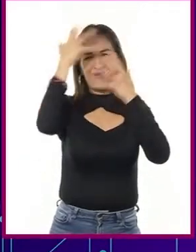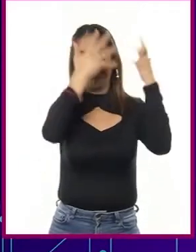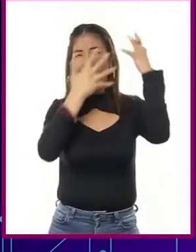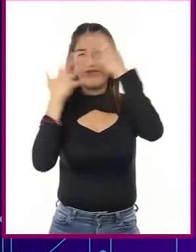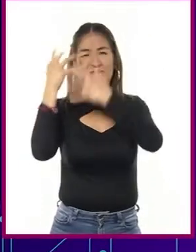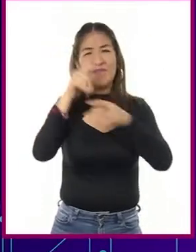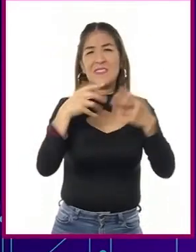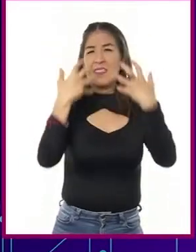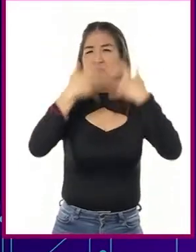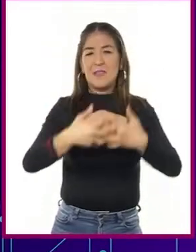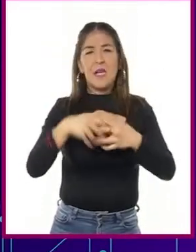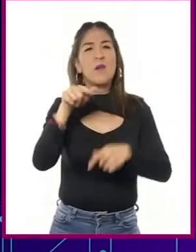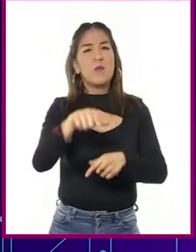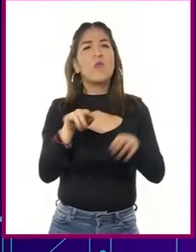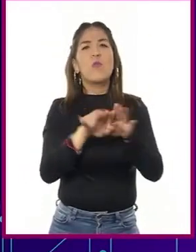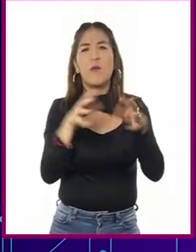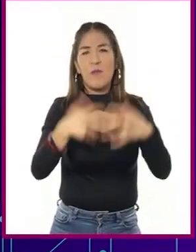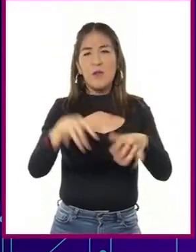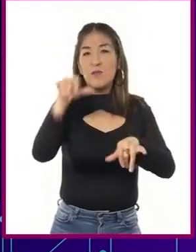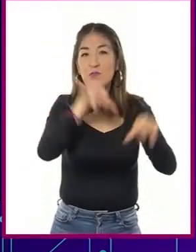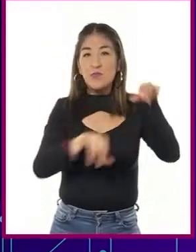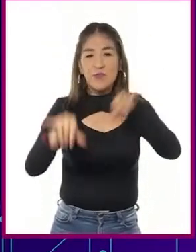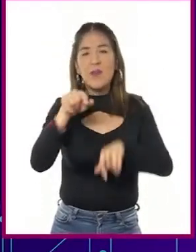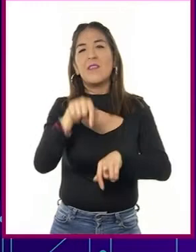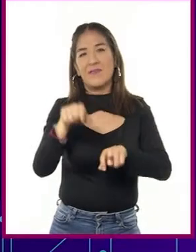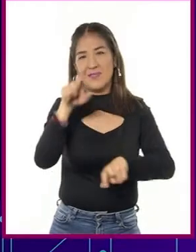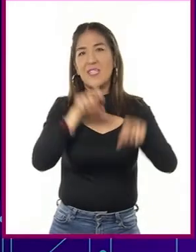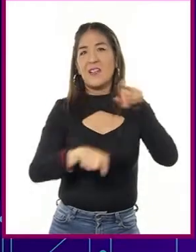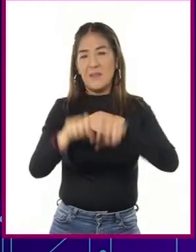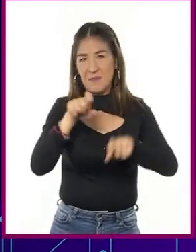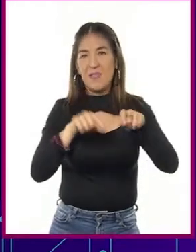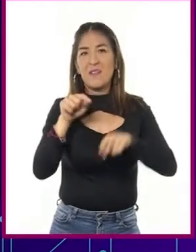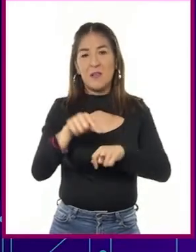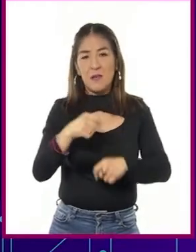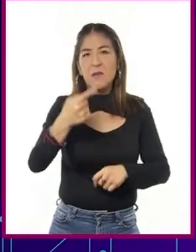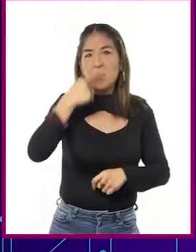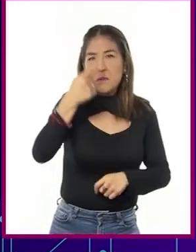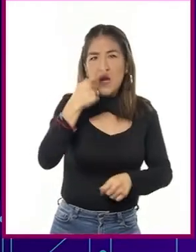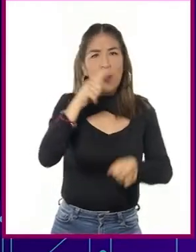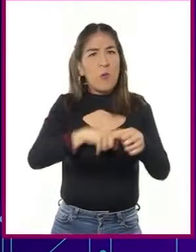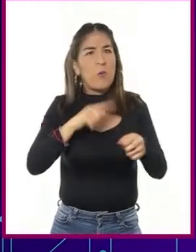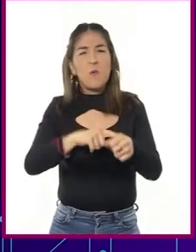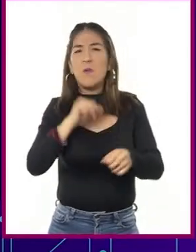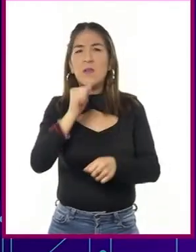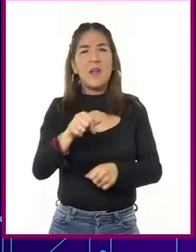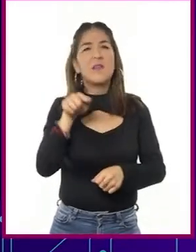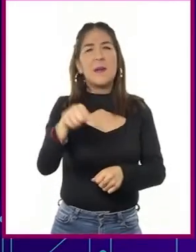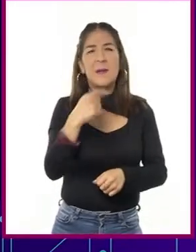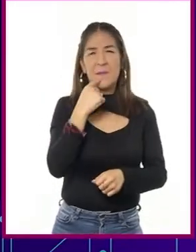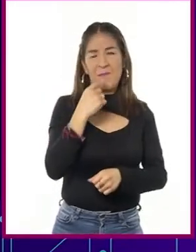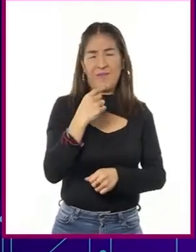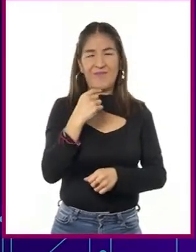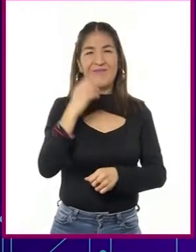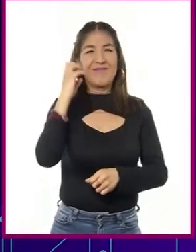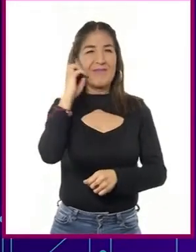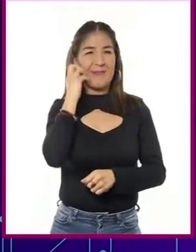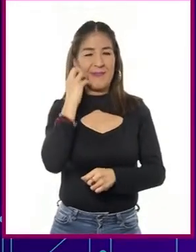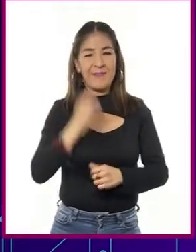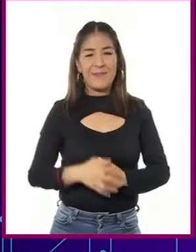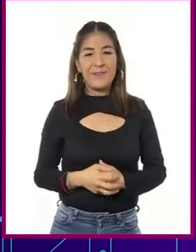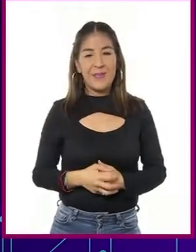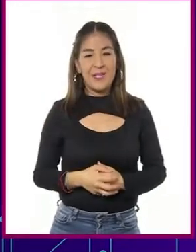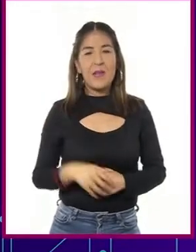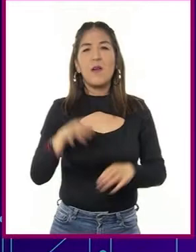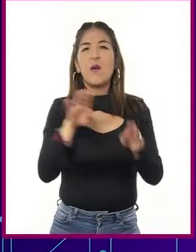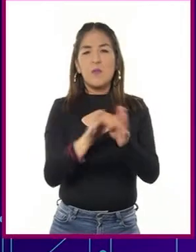un laboratorio, o sea que es una mezcla de químicos. No tiene olor ni color y sabe un poco amargo. Se